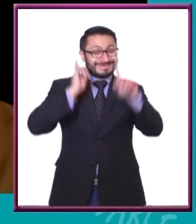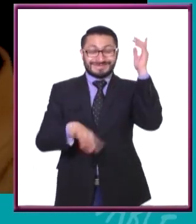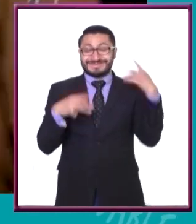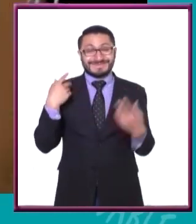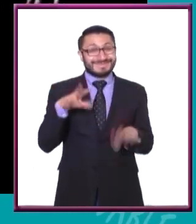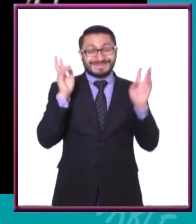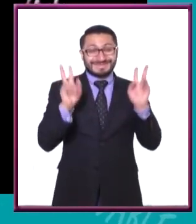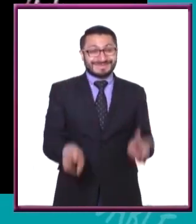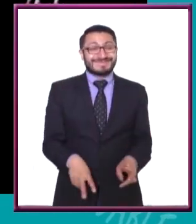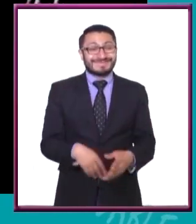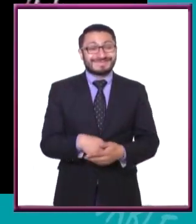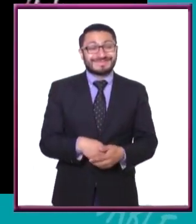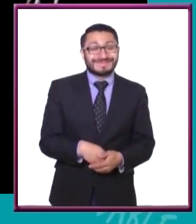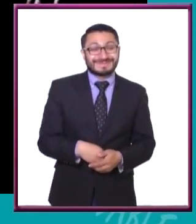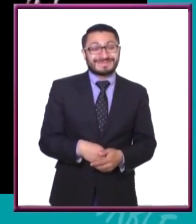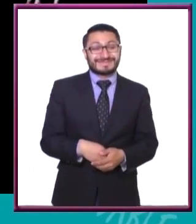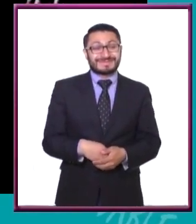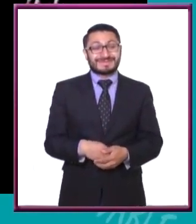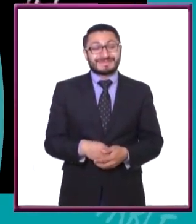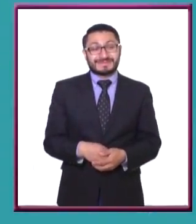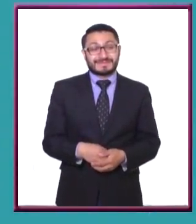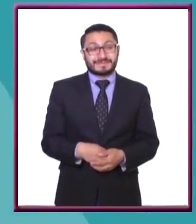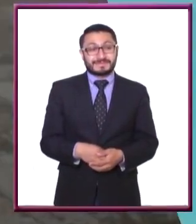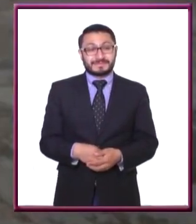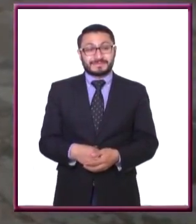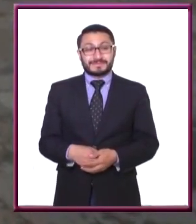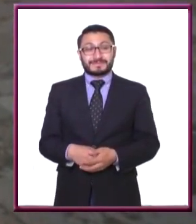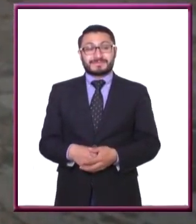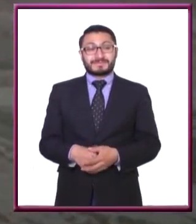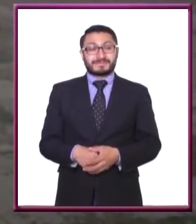locura! Es una locura.